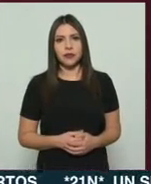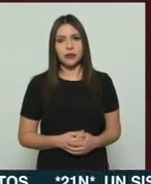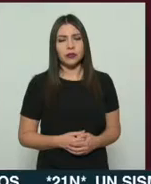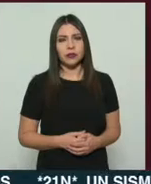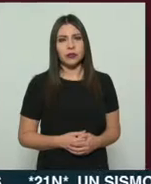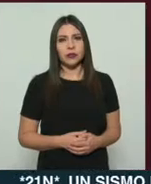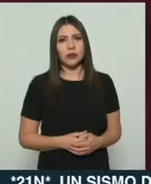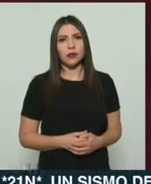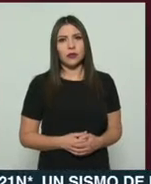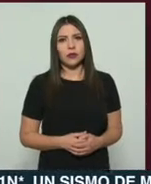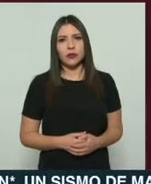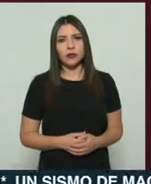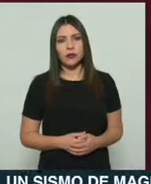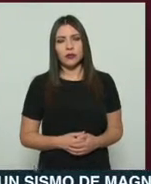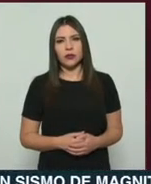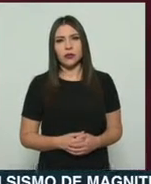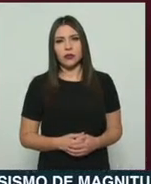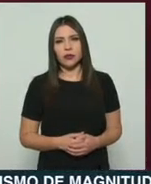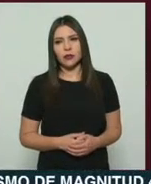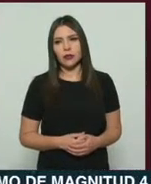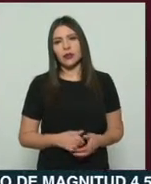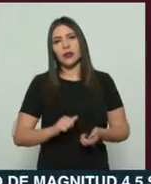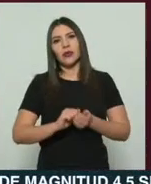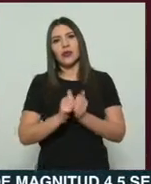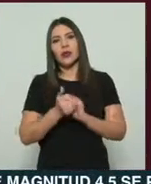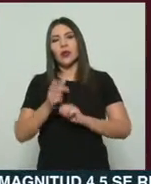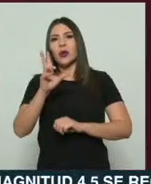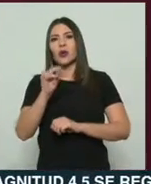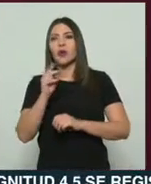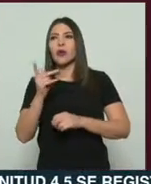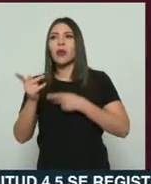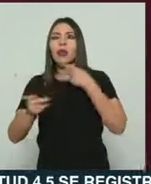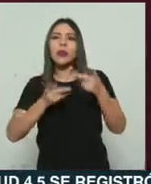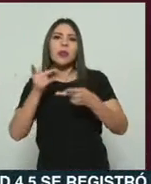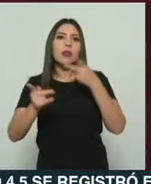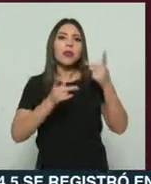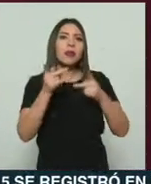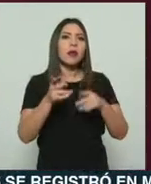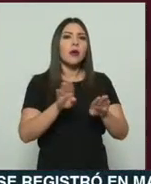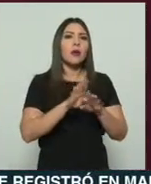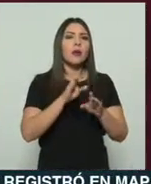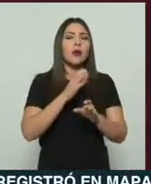ningún motivo a suspicacias.